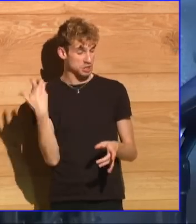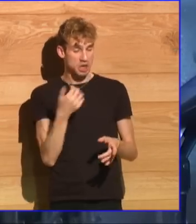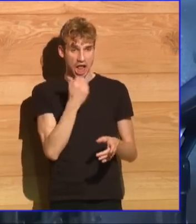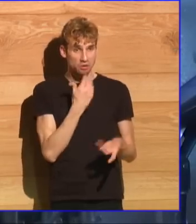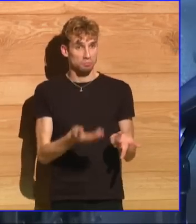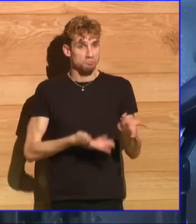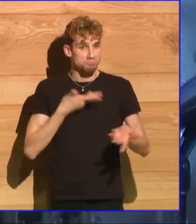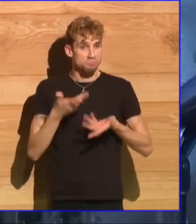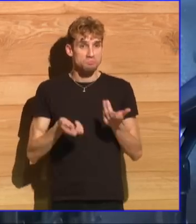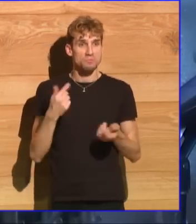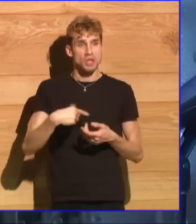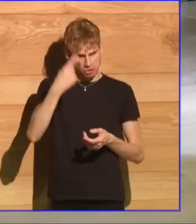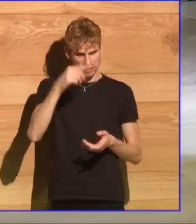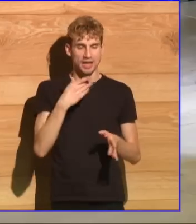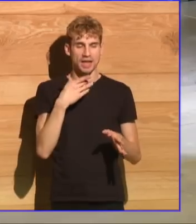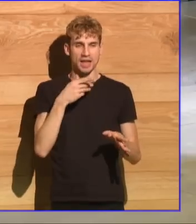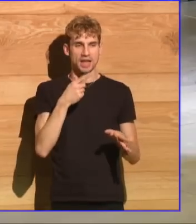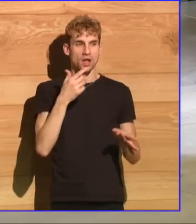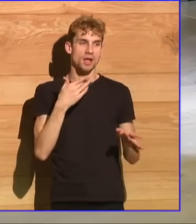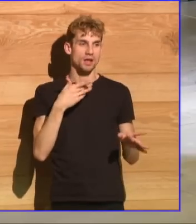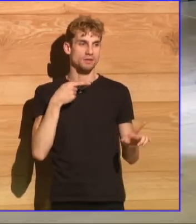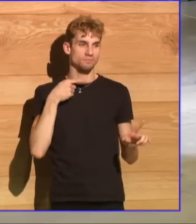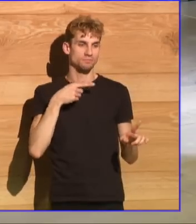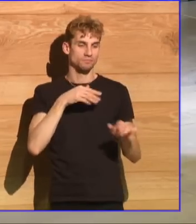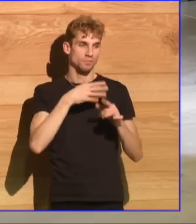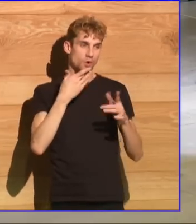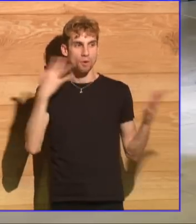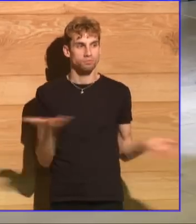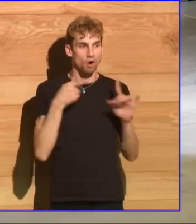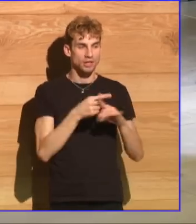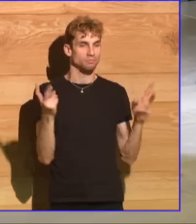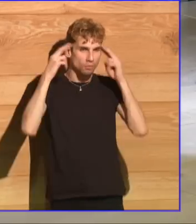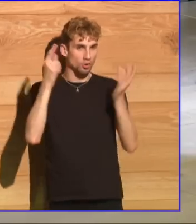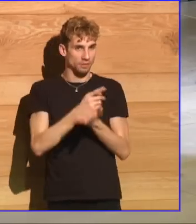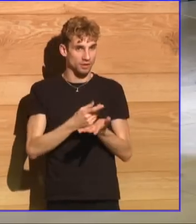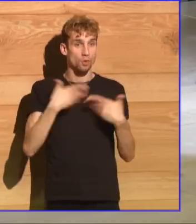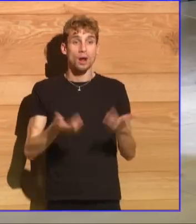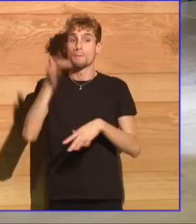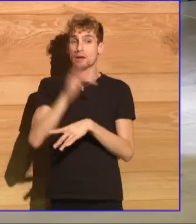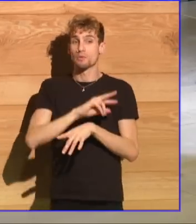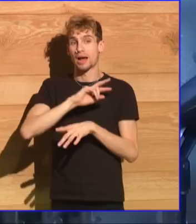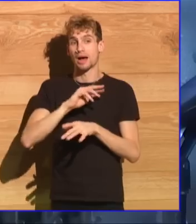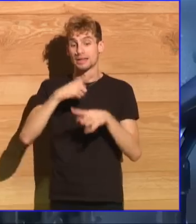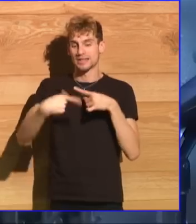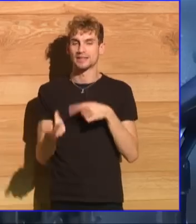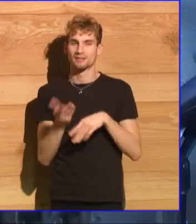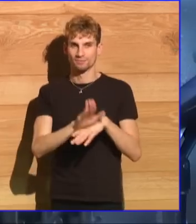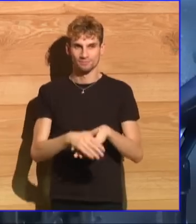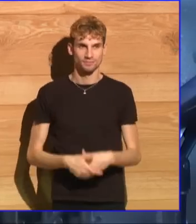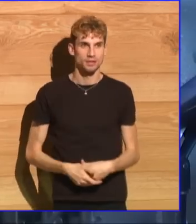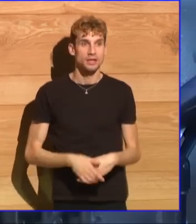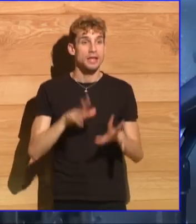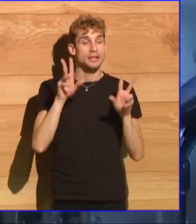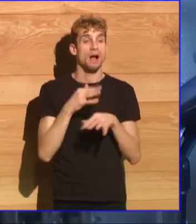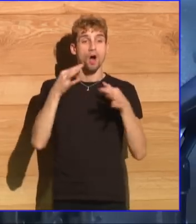sé cómo levantar a Juan y cómo volver a traerlo a la mesa, que es presentando la siguiente película. Lo que ocurre con